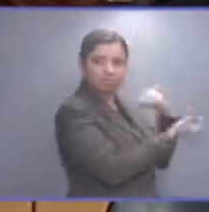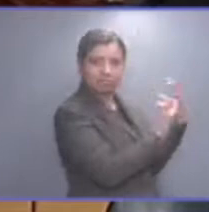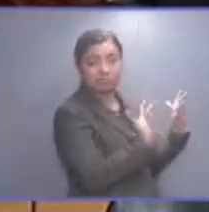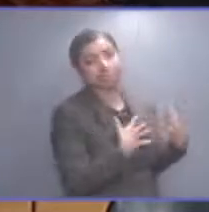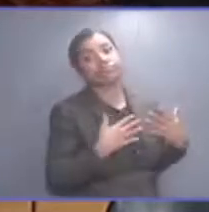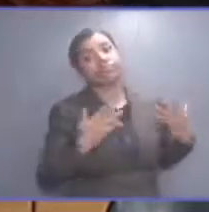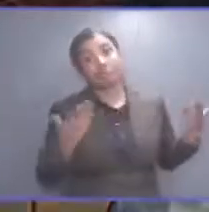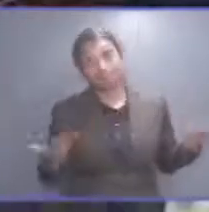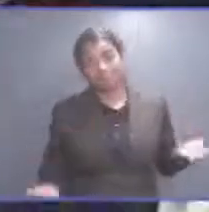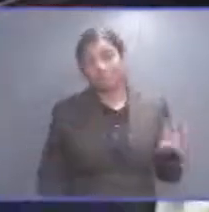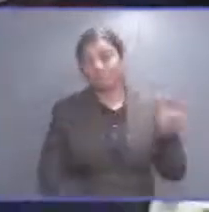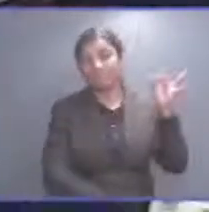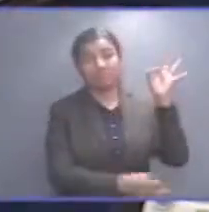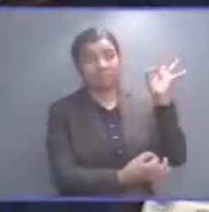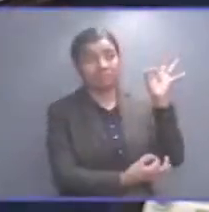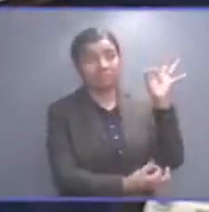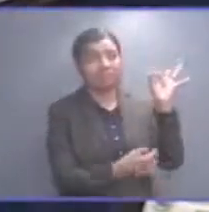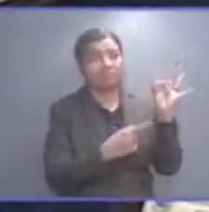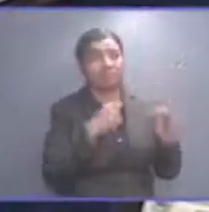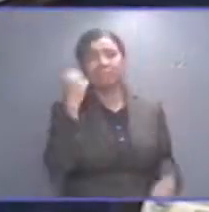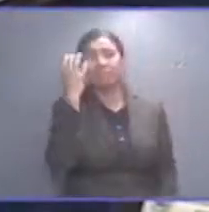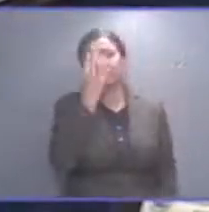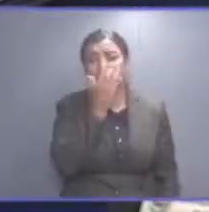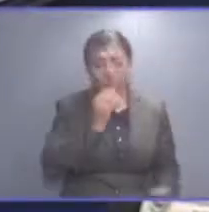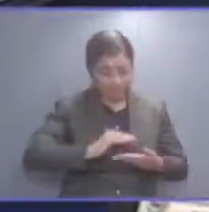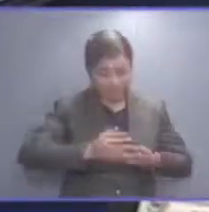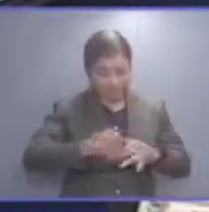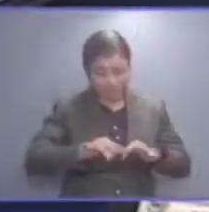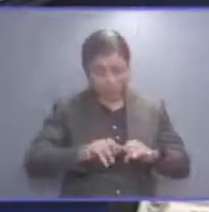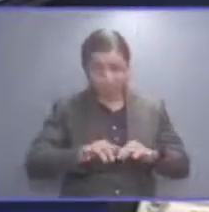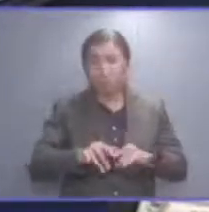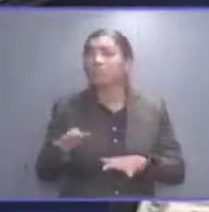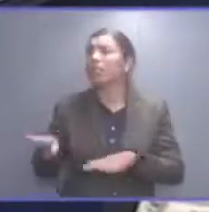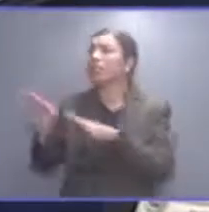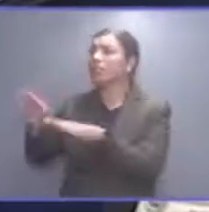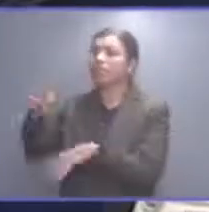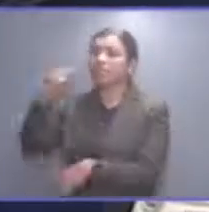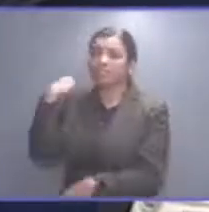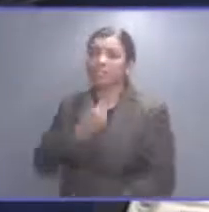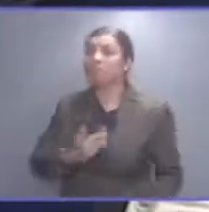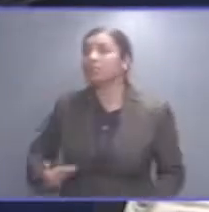Y vean, dibuja su computadora y pone gracias, presidente.